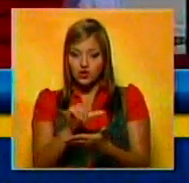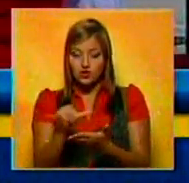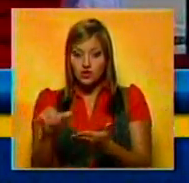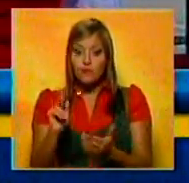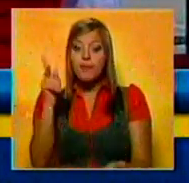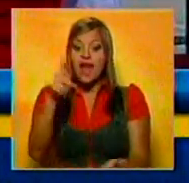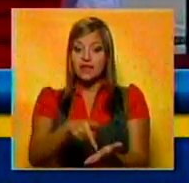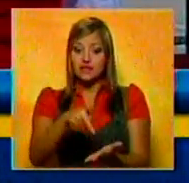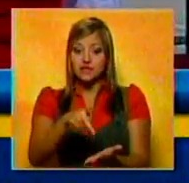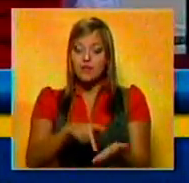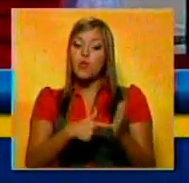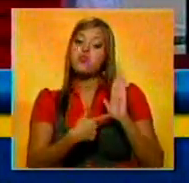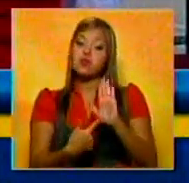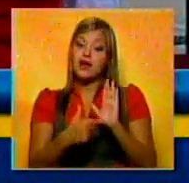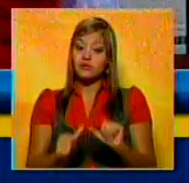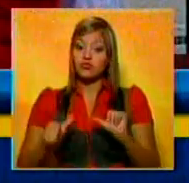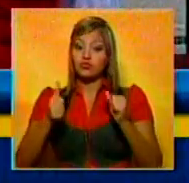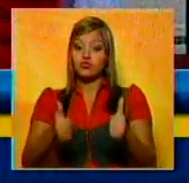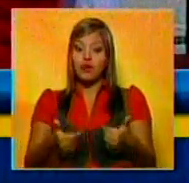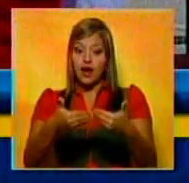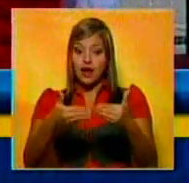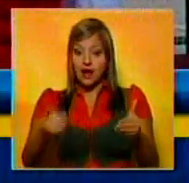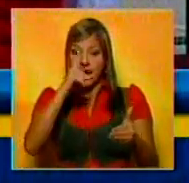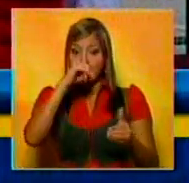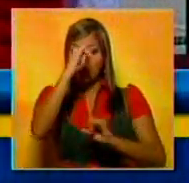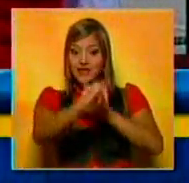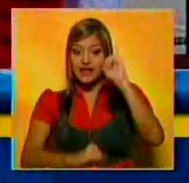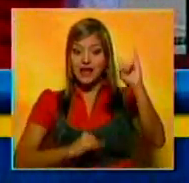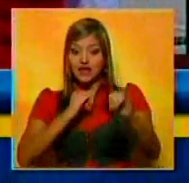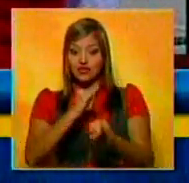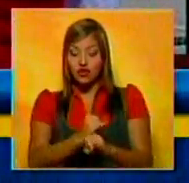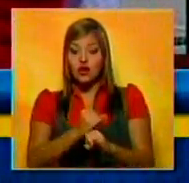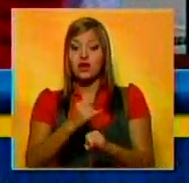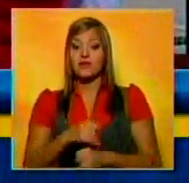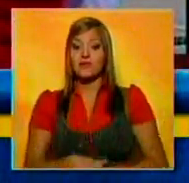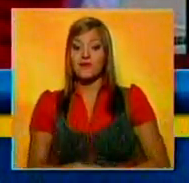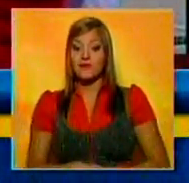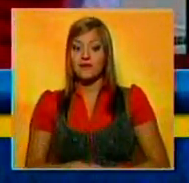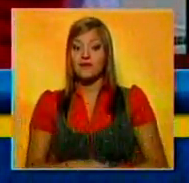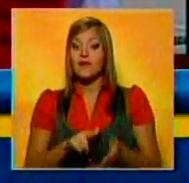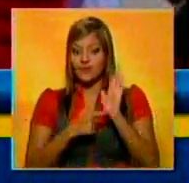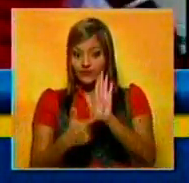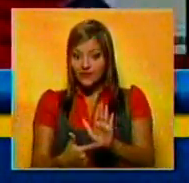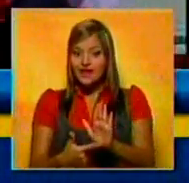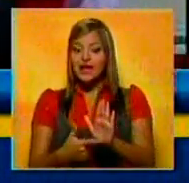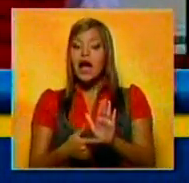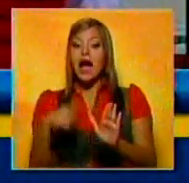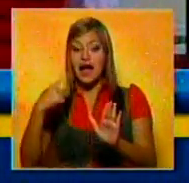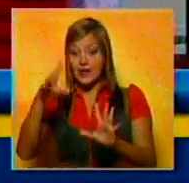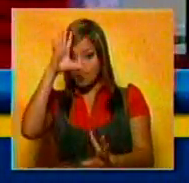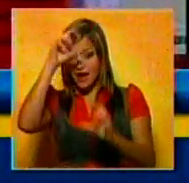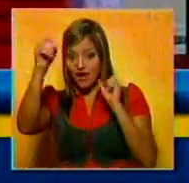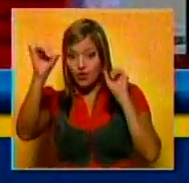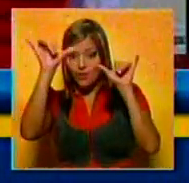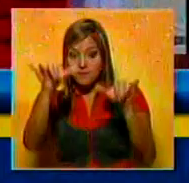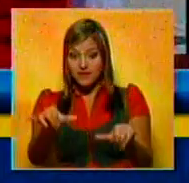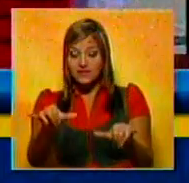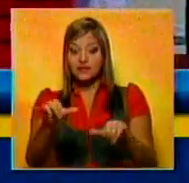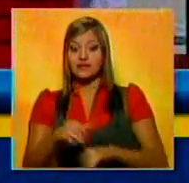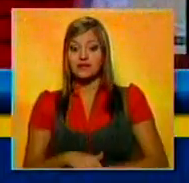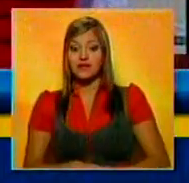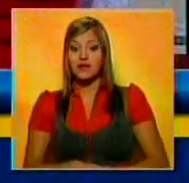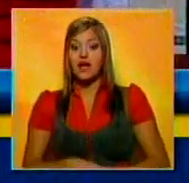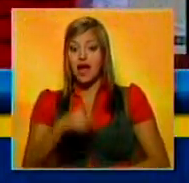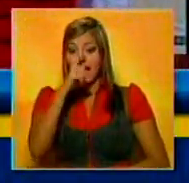va a participar en los actos para la inauguración del año Internacional del quinoa por ostentar el este cereal